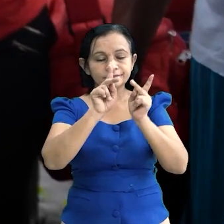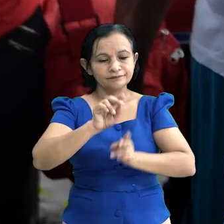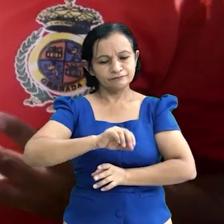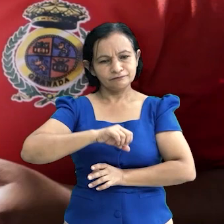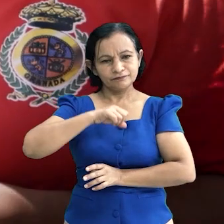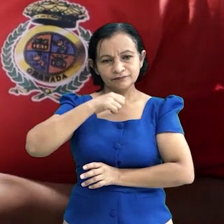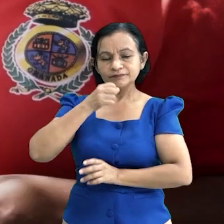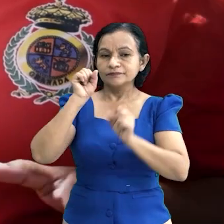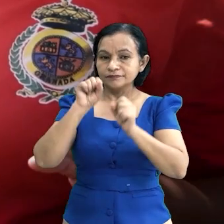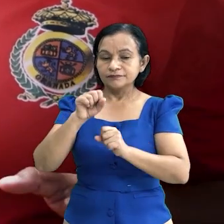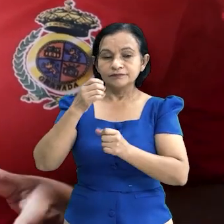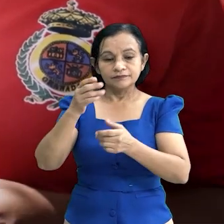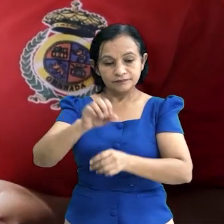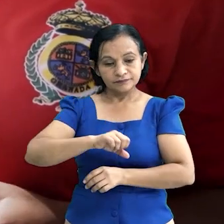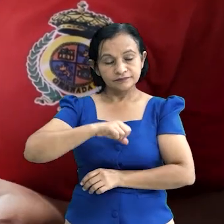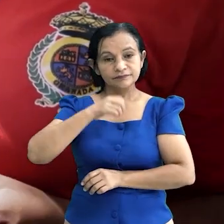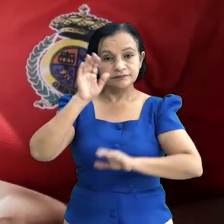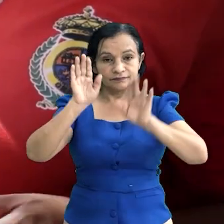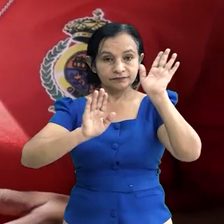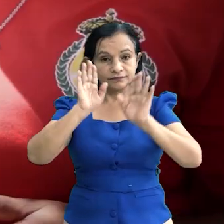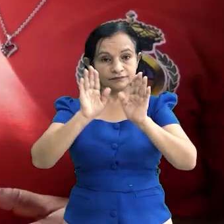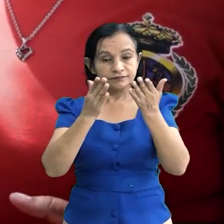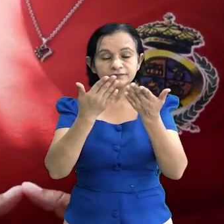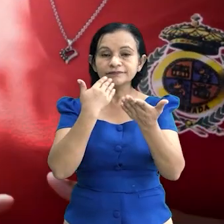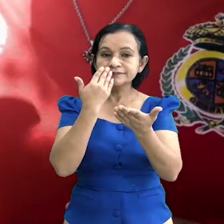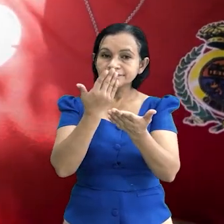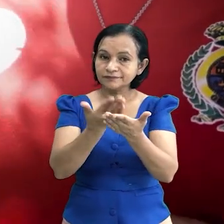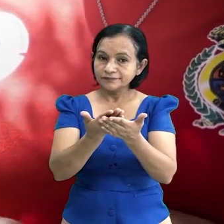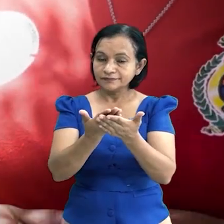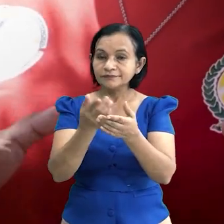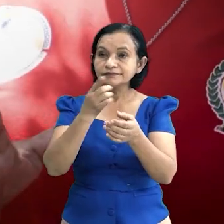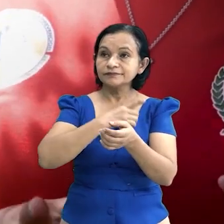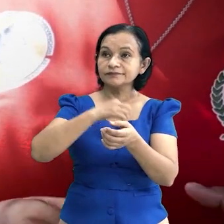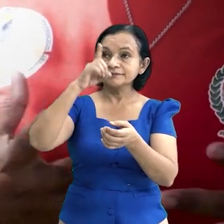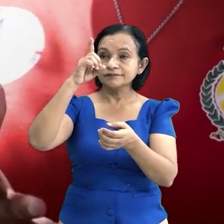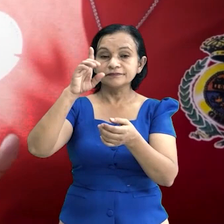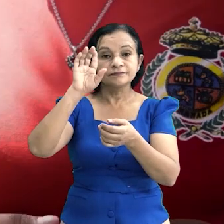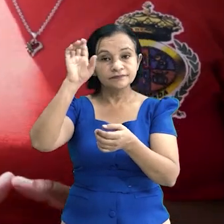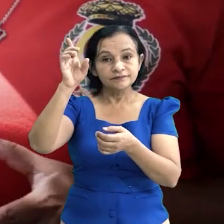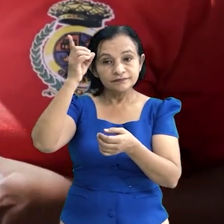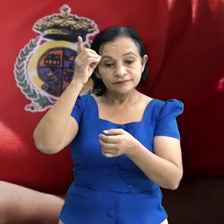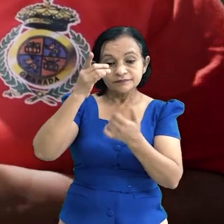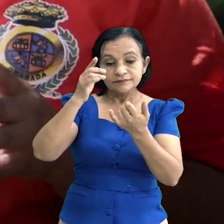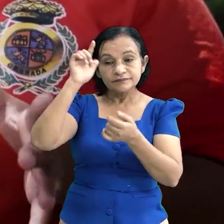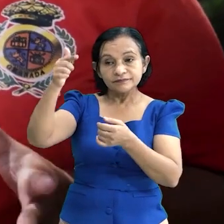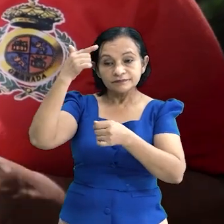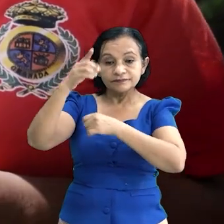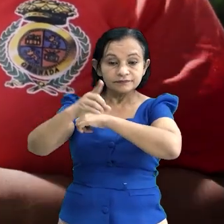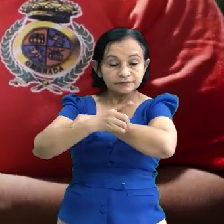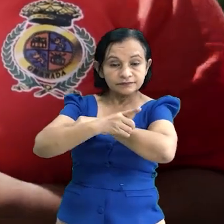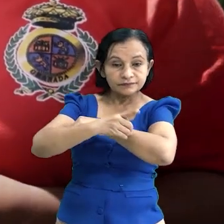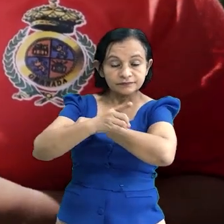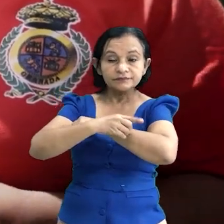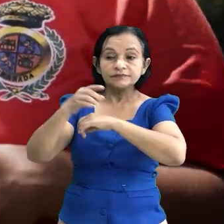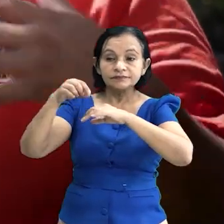de esta oportunidad, porque esta es una oportunidad muy grande, ¿verdad? Agradeciéndole primeramente a Dios y luego a nuestro comandante Daniel Ortega y a la compañera